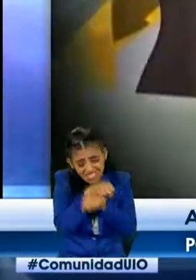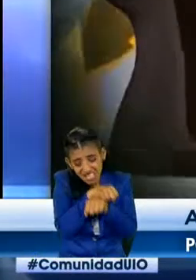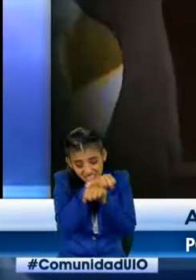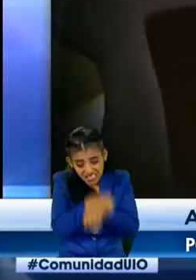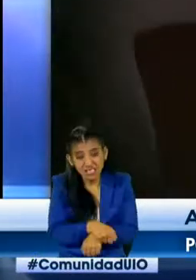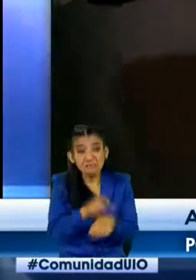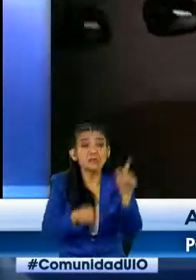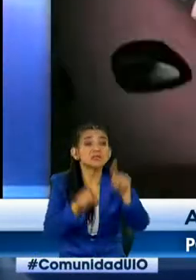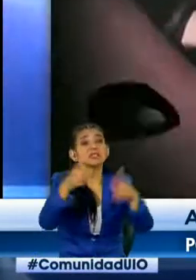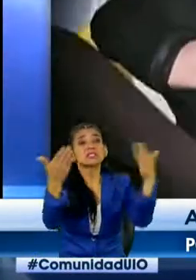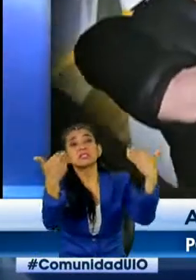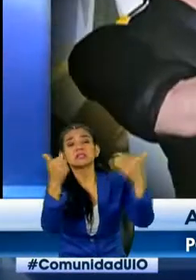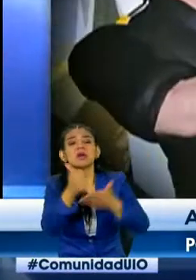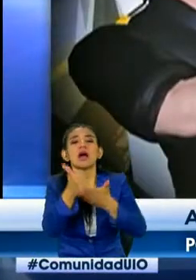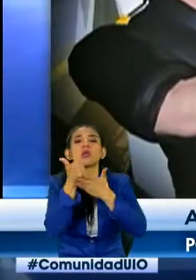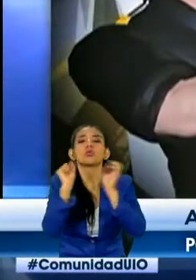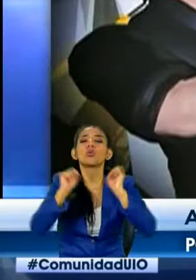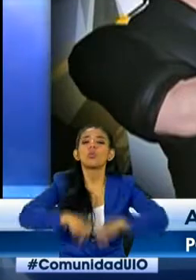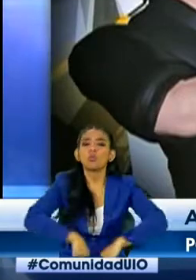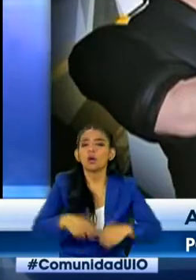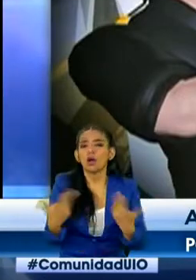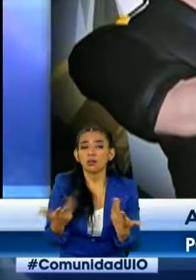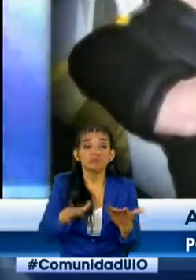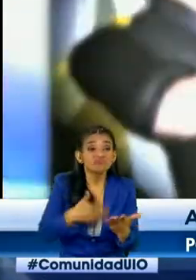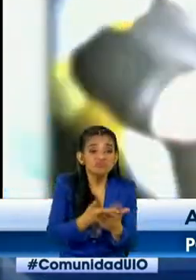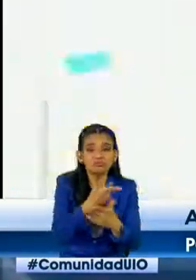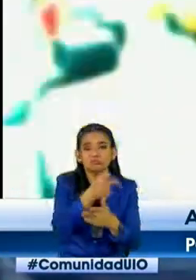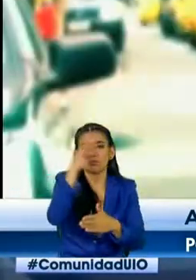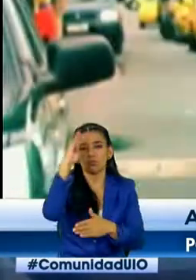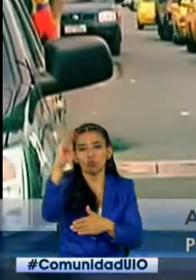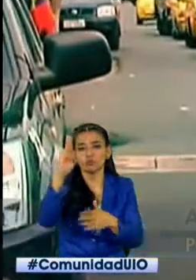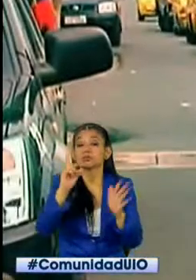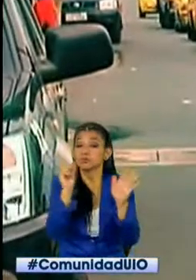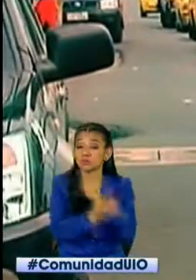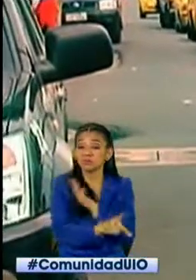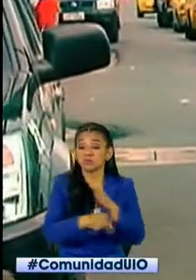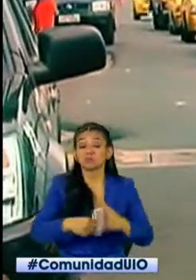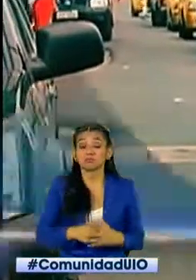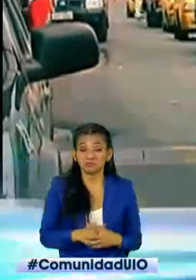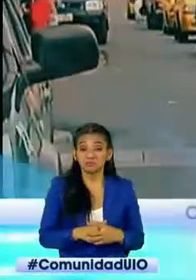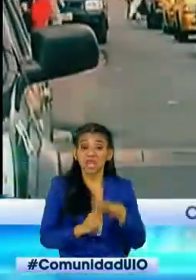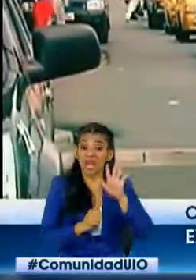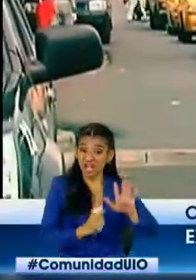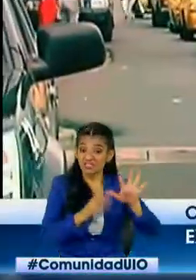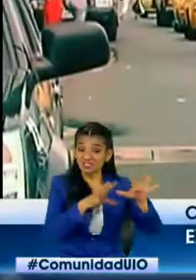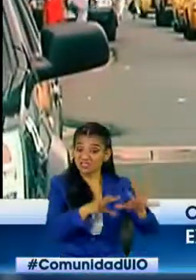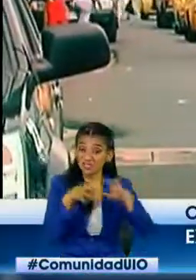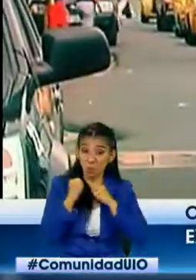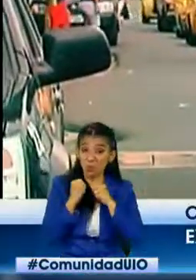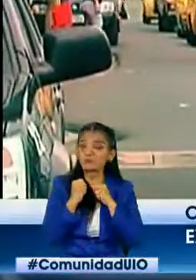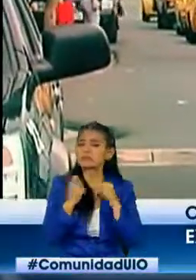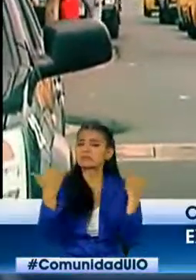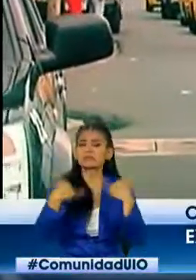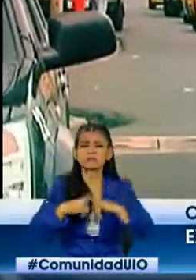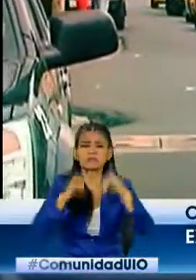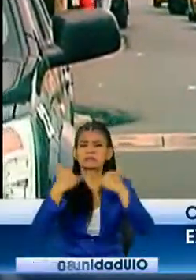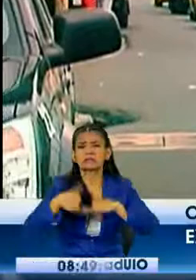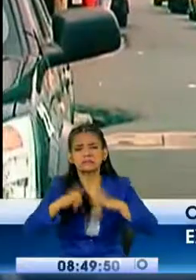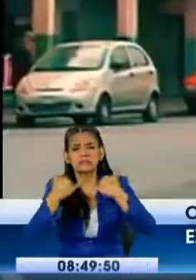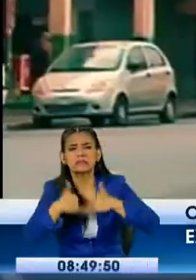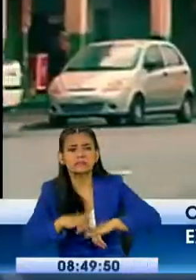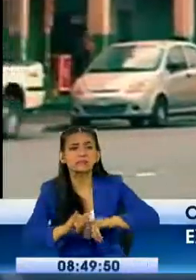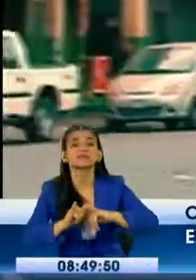colaboración de la ciudadanía para poder acudir a la Policía Nacional. El secuestro express es un delito intermitente que opera en